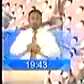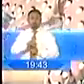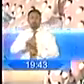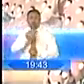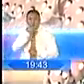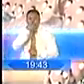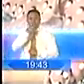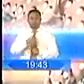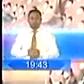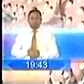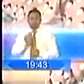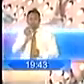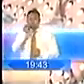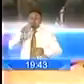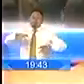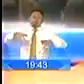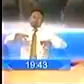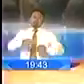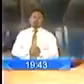gas.